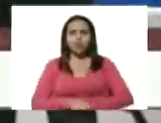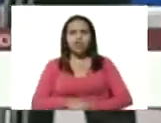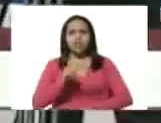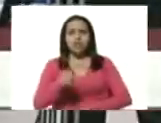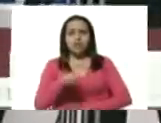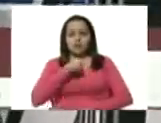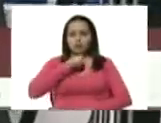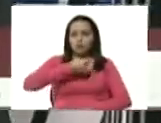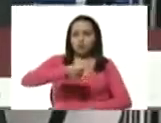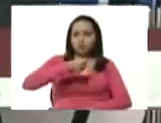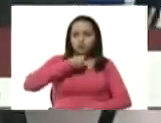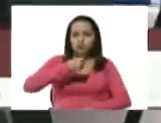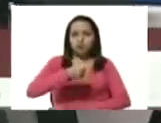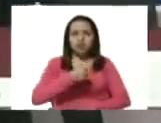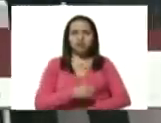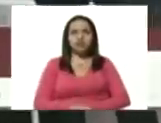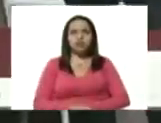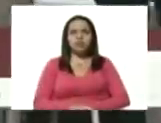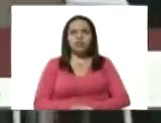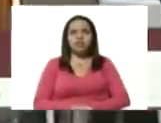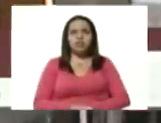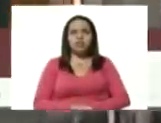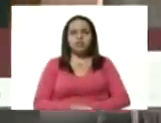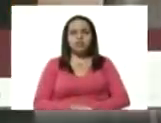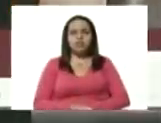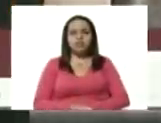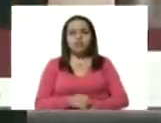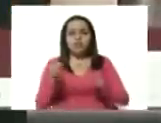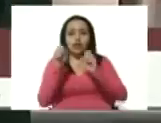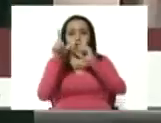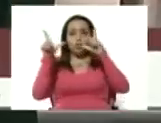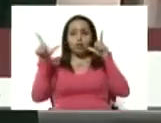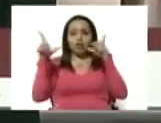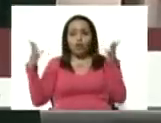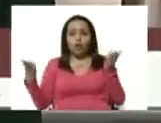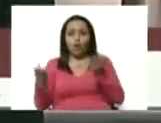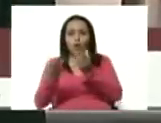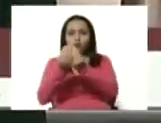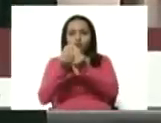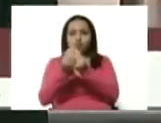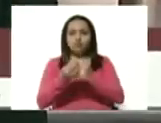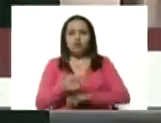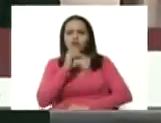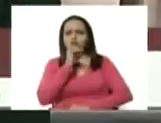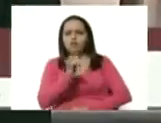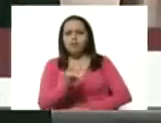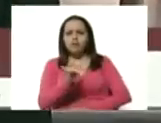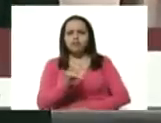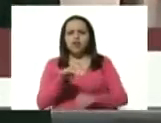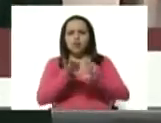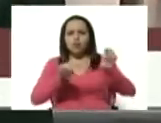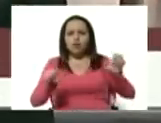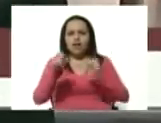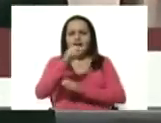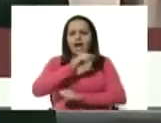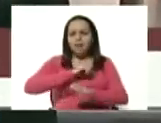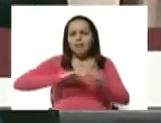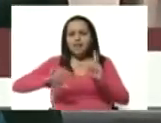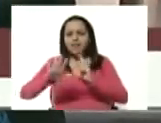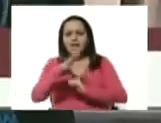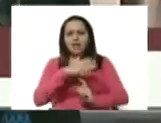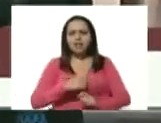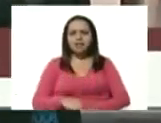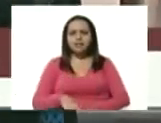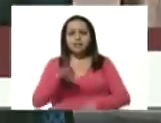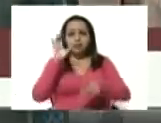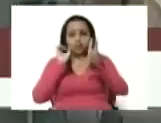conductora del programa Descubriendo Juntos, micros educativos, ambientales y de entretenimiento, transmitido